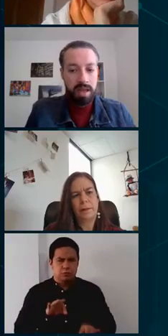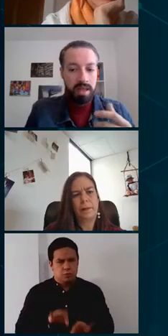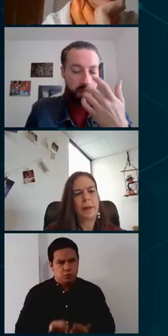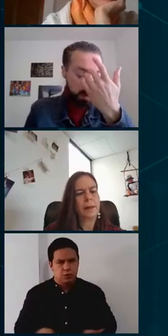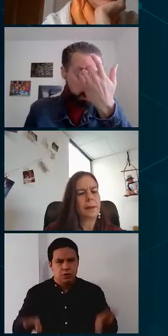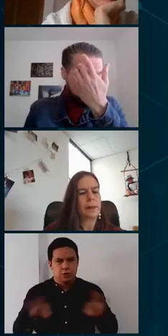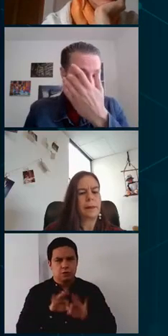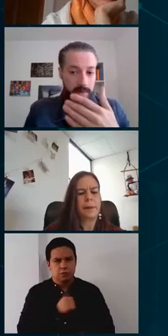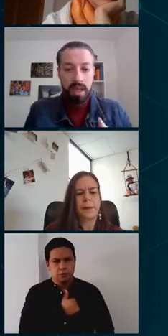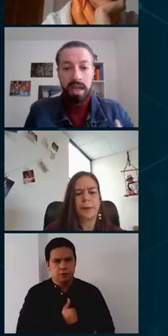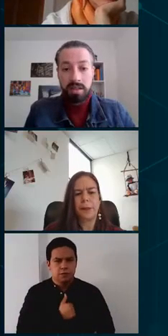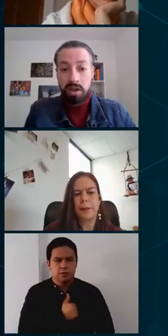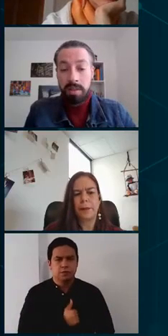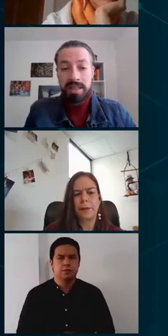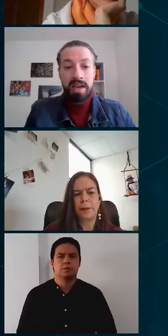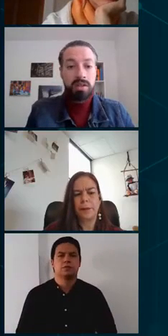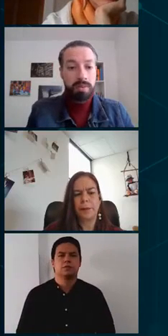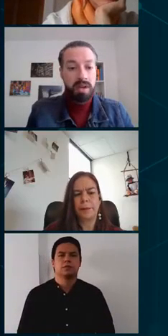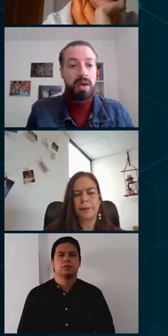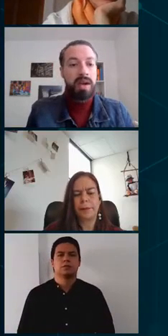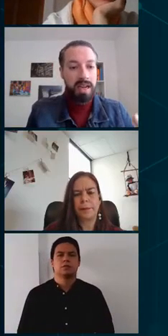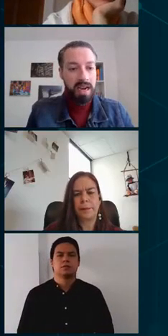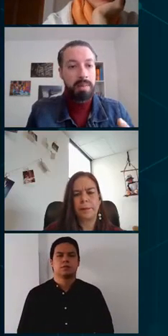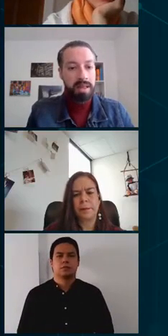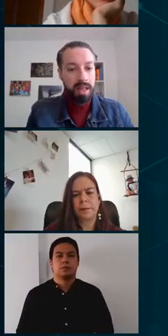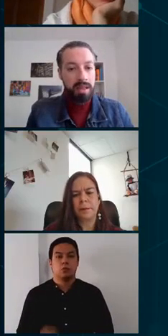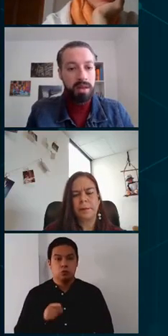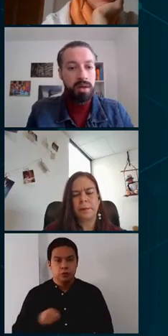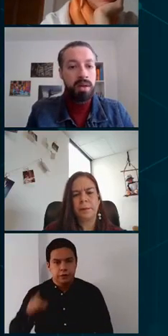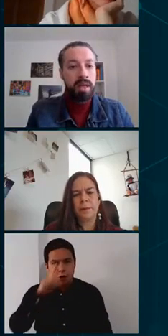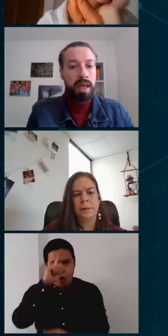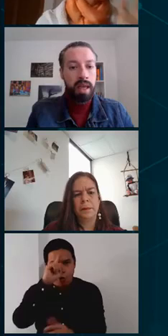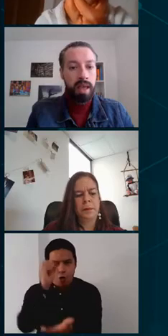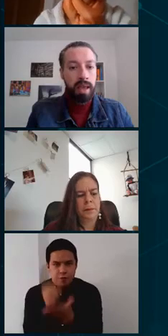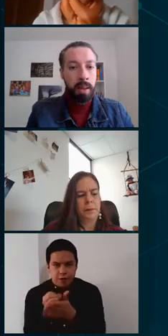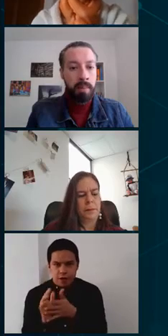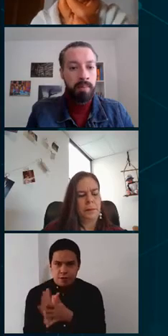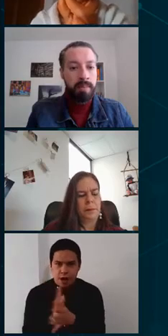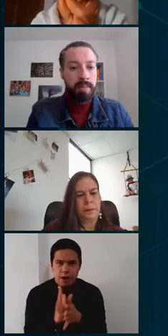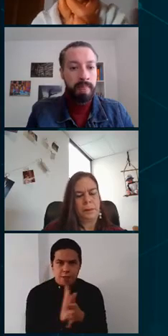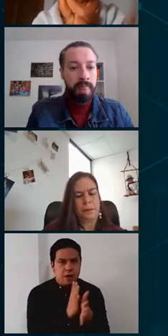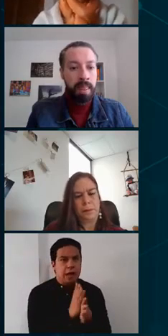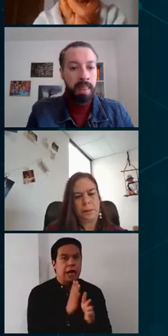importantes esos comentarios porque van a ir alimentando